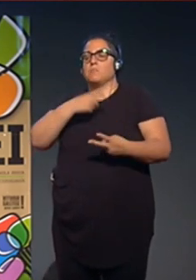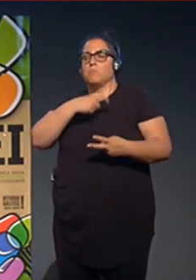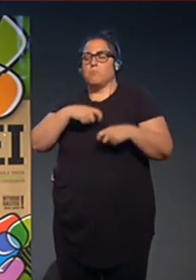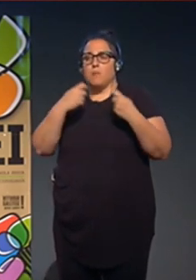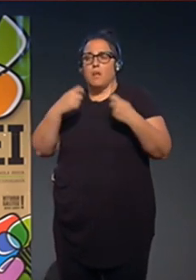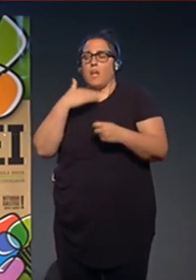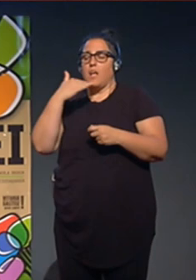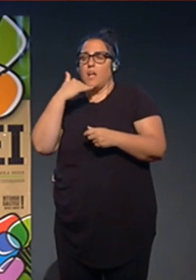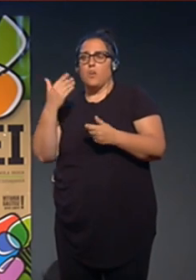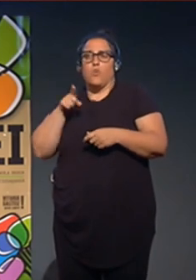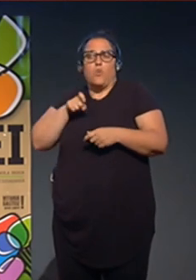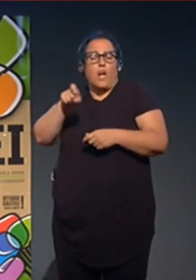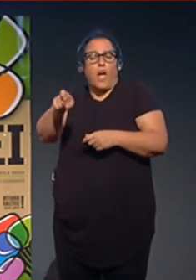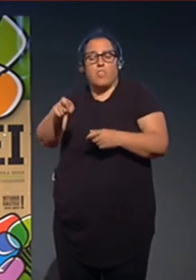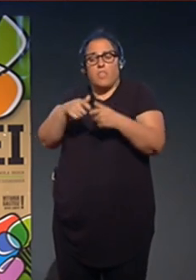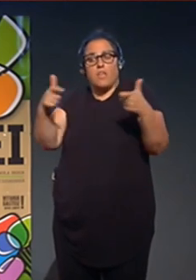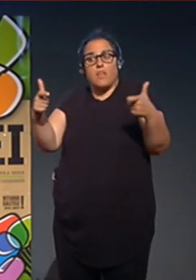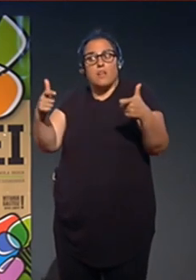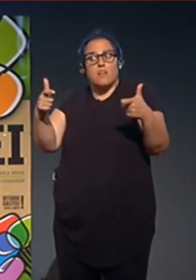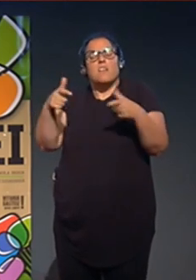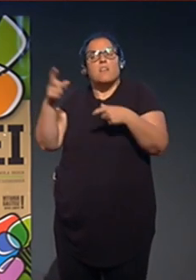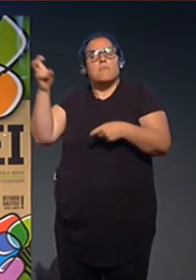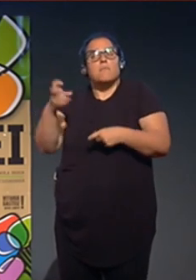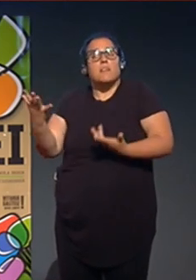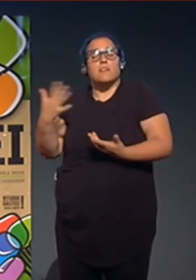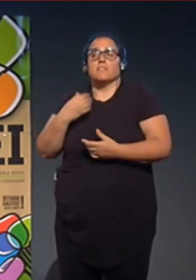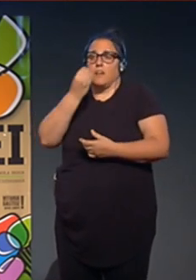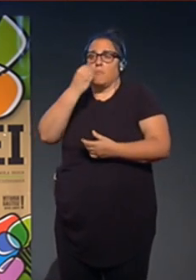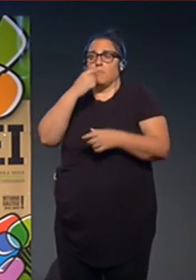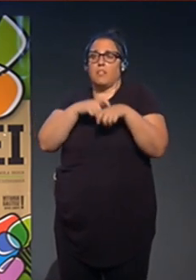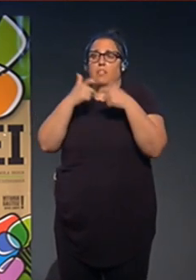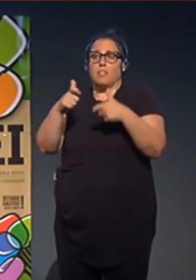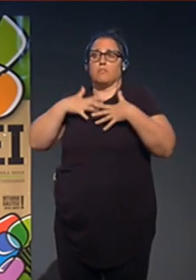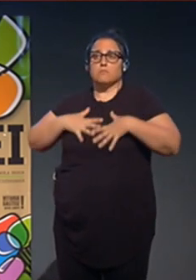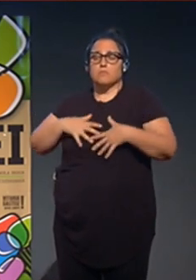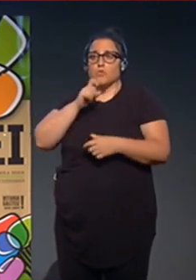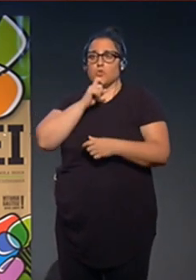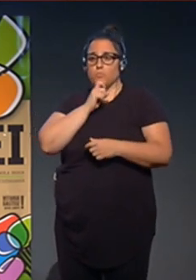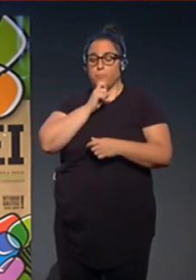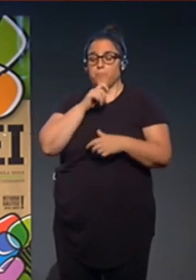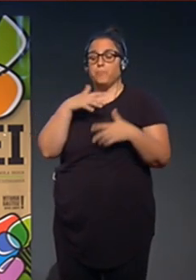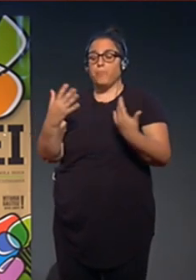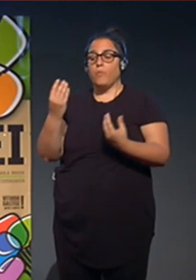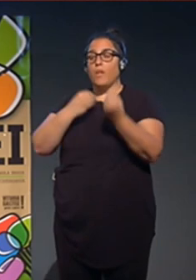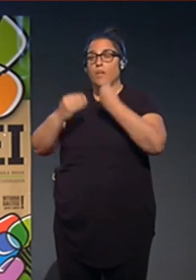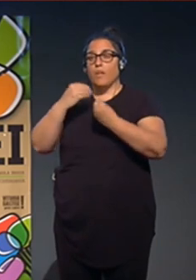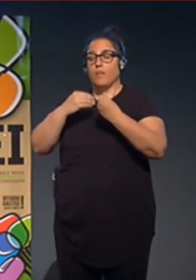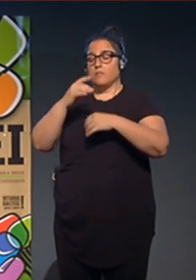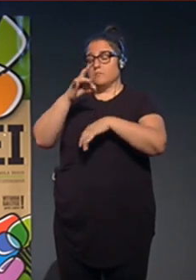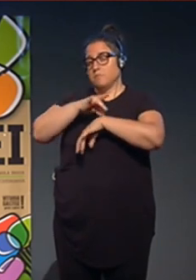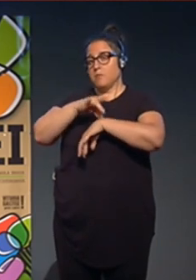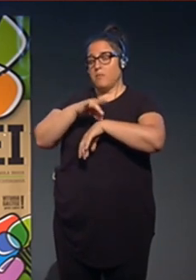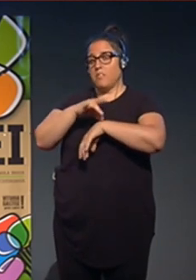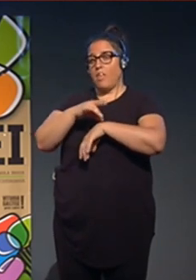que tien mucho que ver con el tipo de alimentación que estamos teniendo y para curar las enfermedades provocadas por